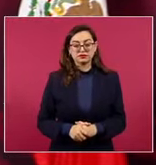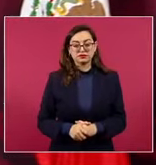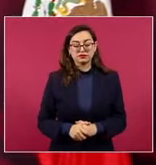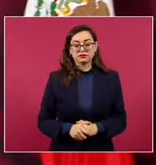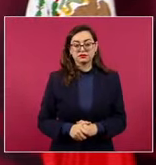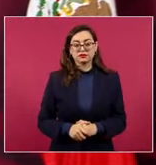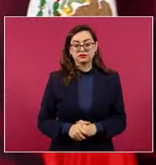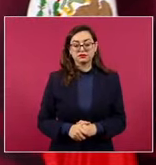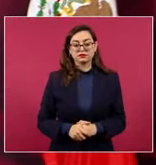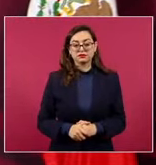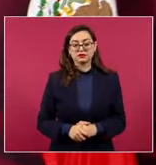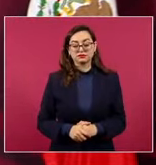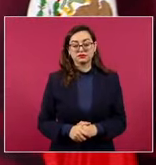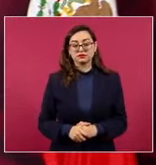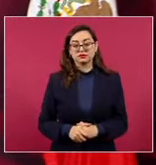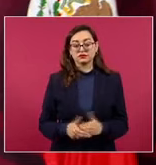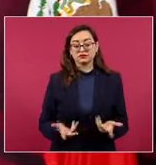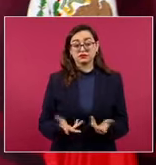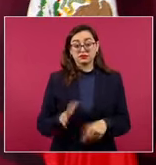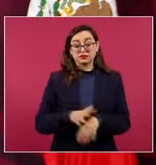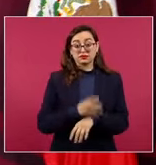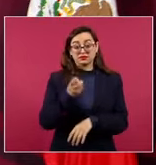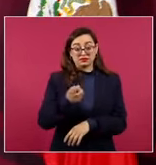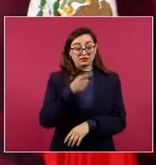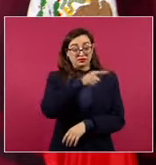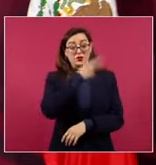lo que hizo Assange,